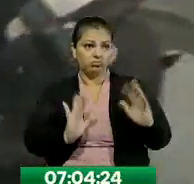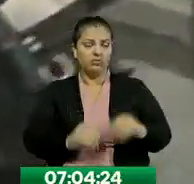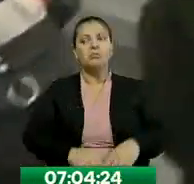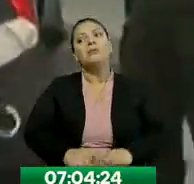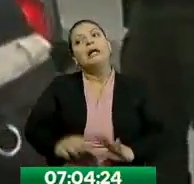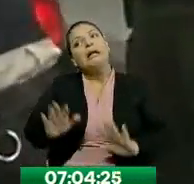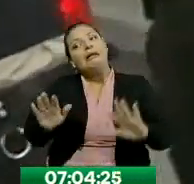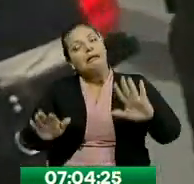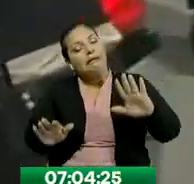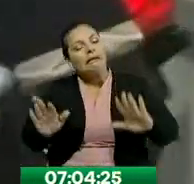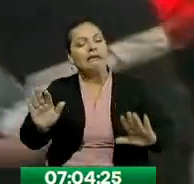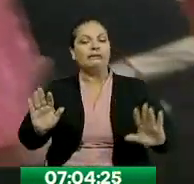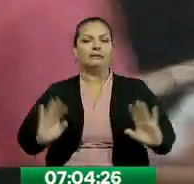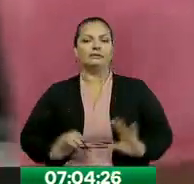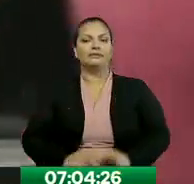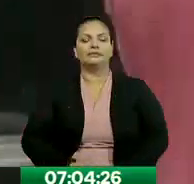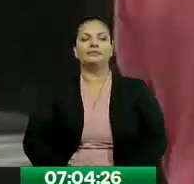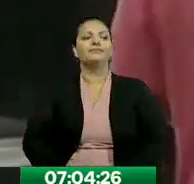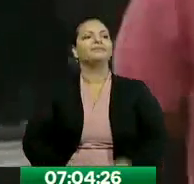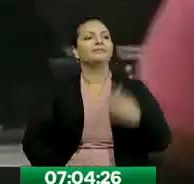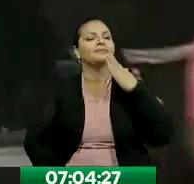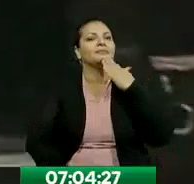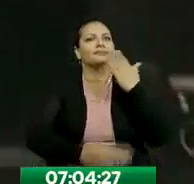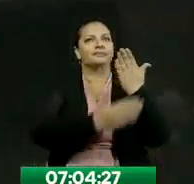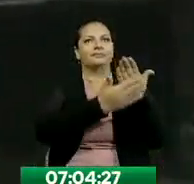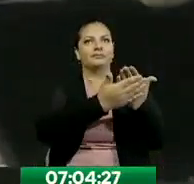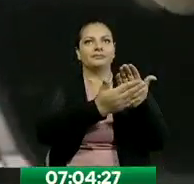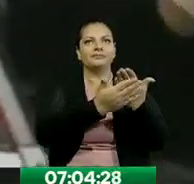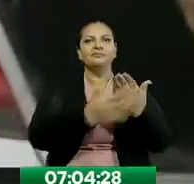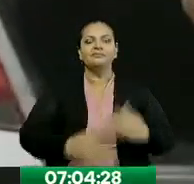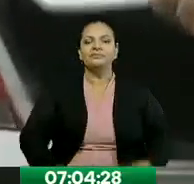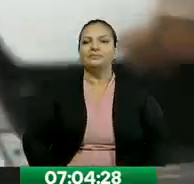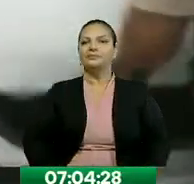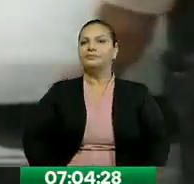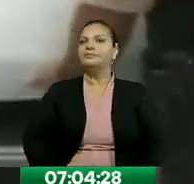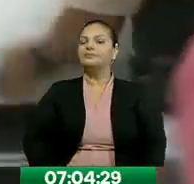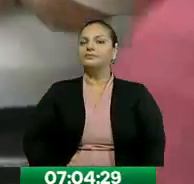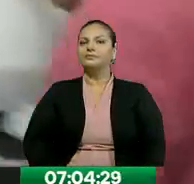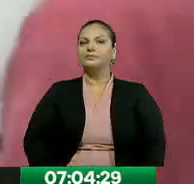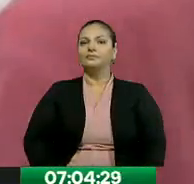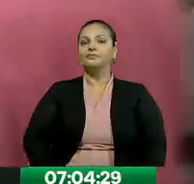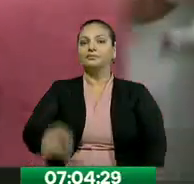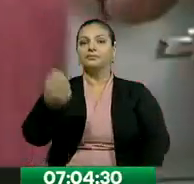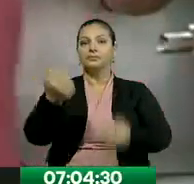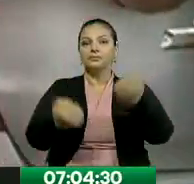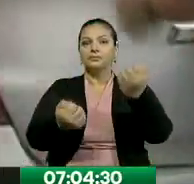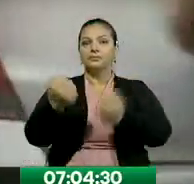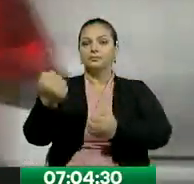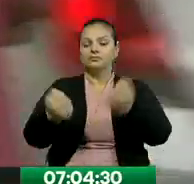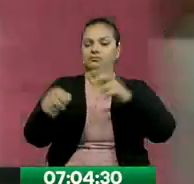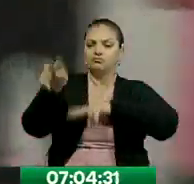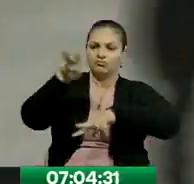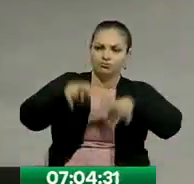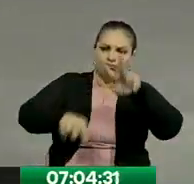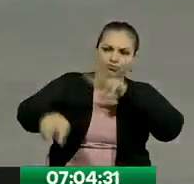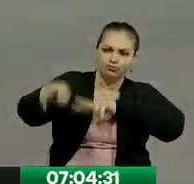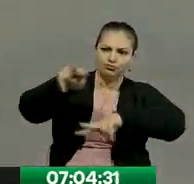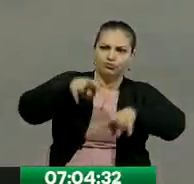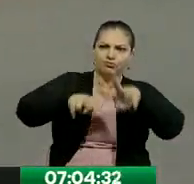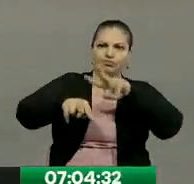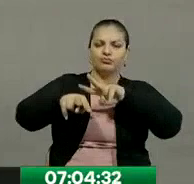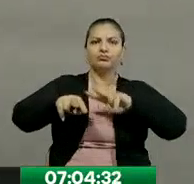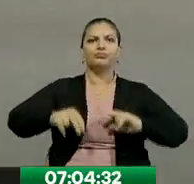gracias, oficial. Y como vemos, los conductores de vehículos siendo sometidos a este operativo. Quisiera señalar algo.